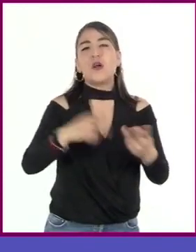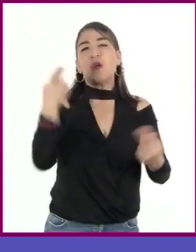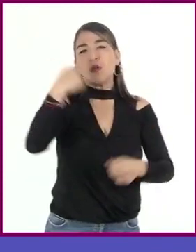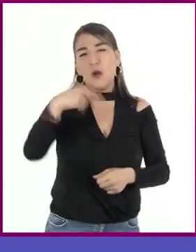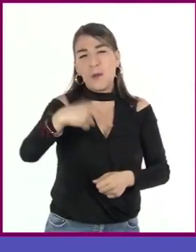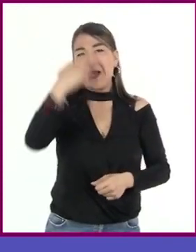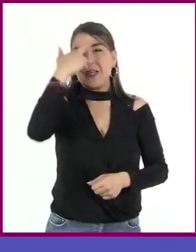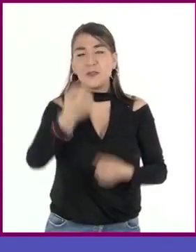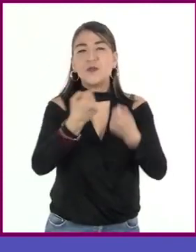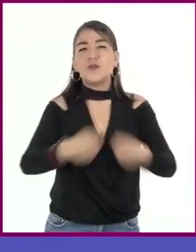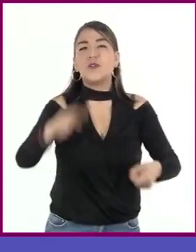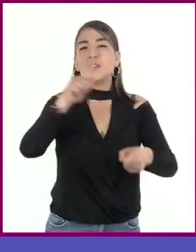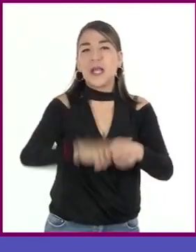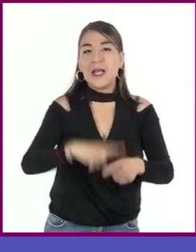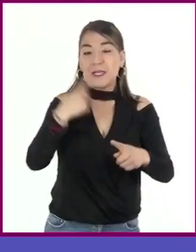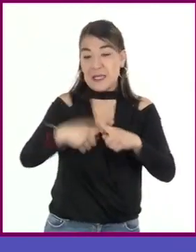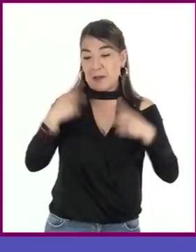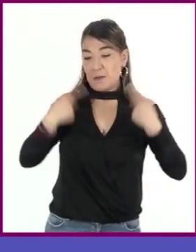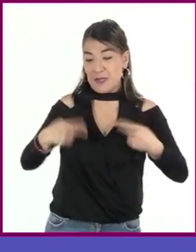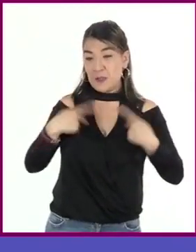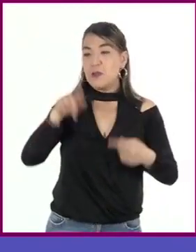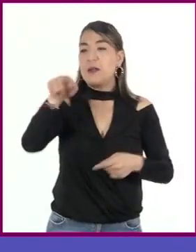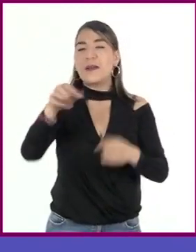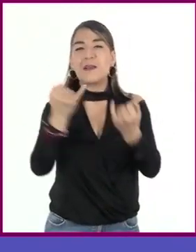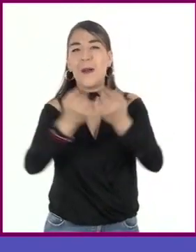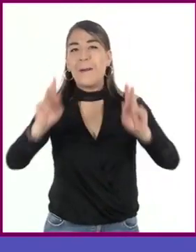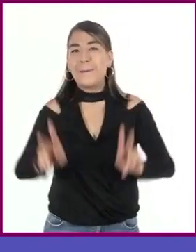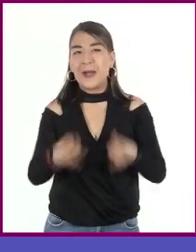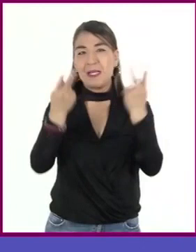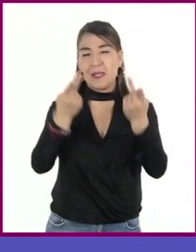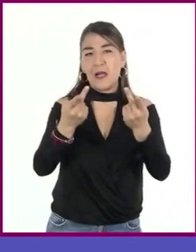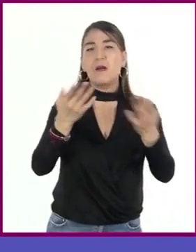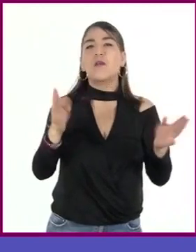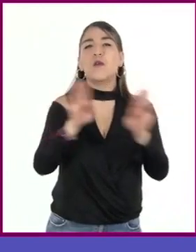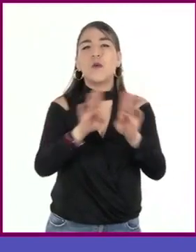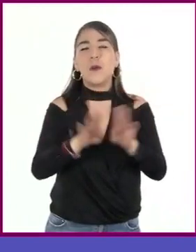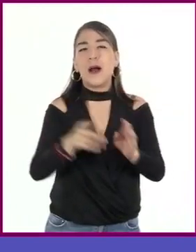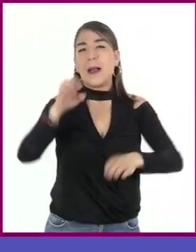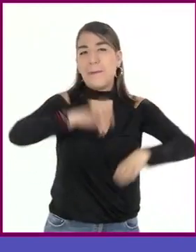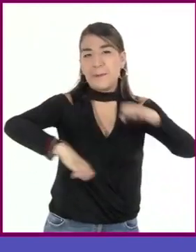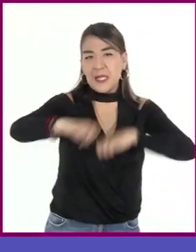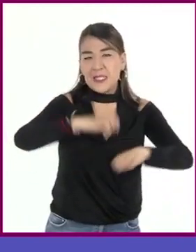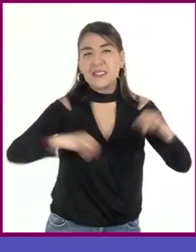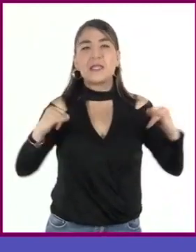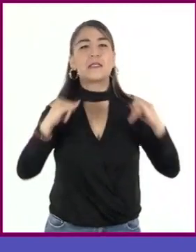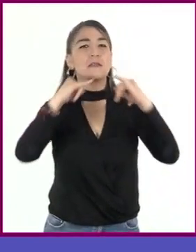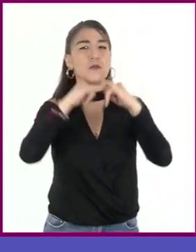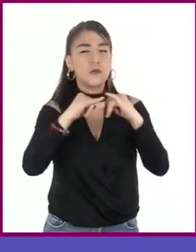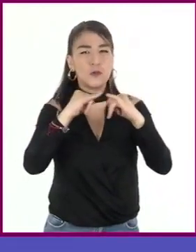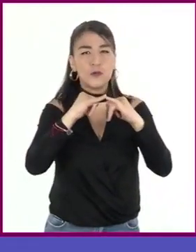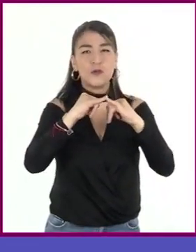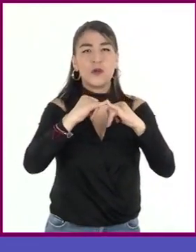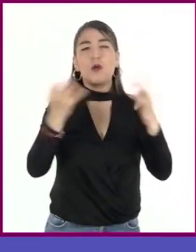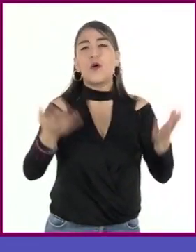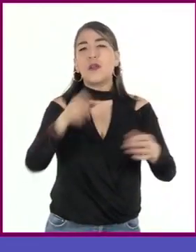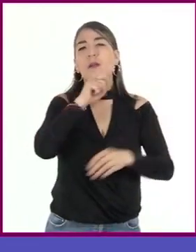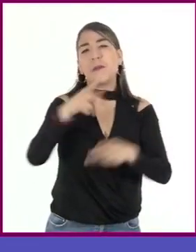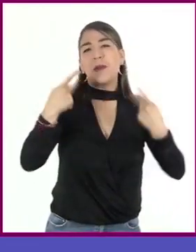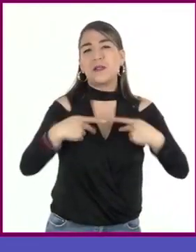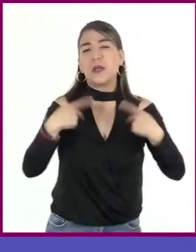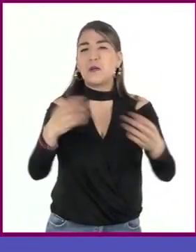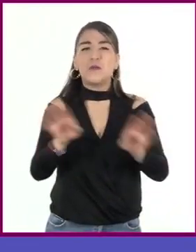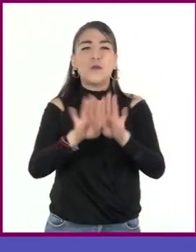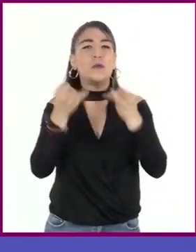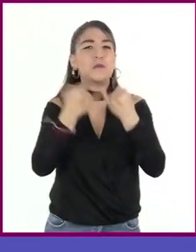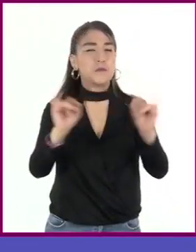social tanto del comprador como del vendedor, ya sean personas morales, empresas o instituciones, o personas físicas,